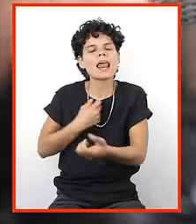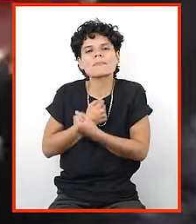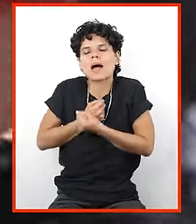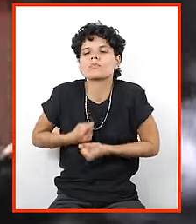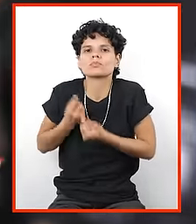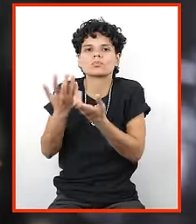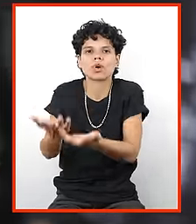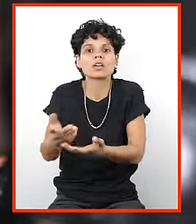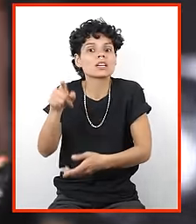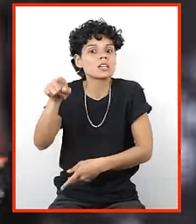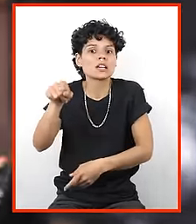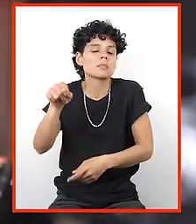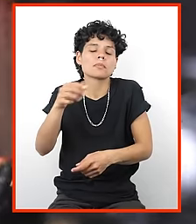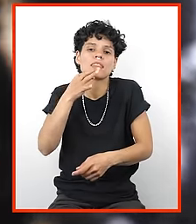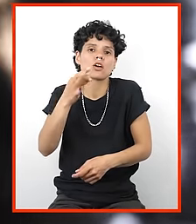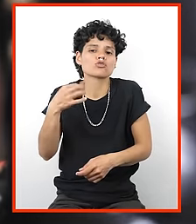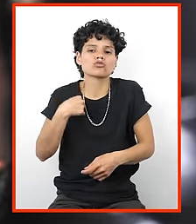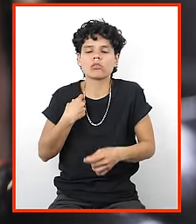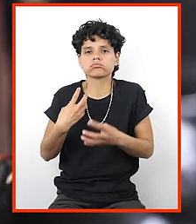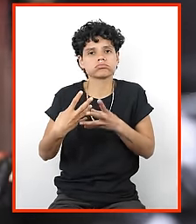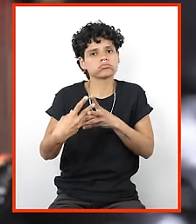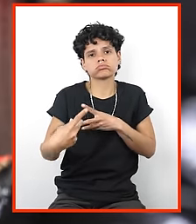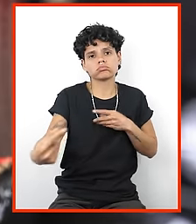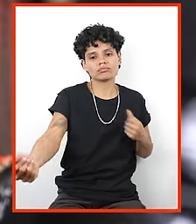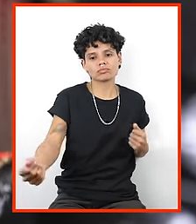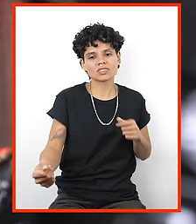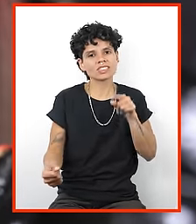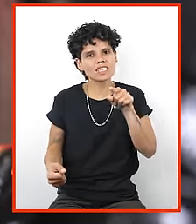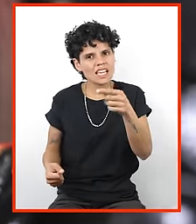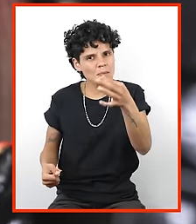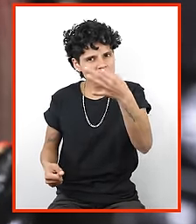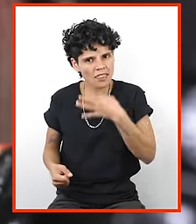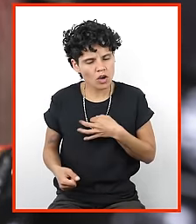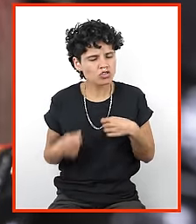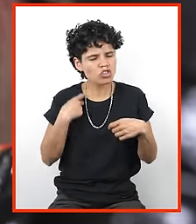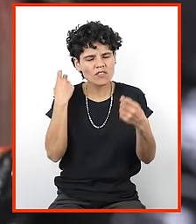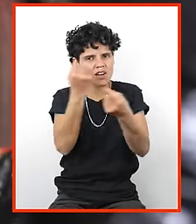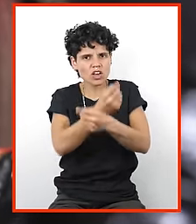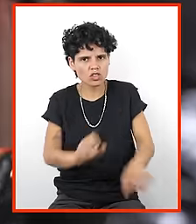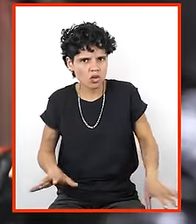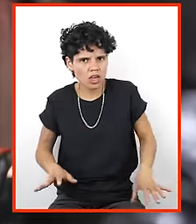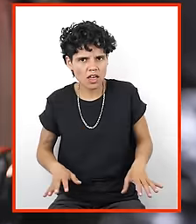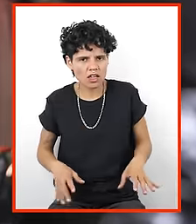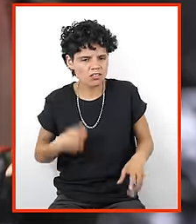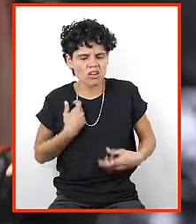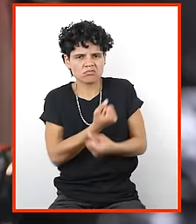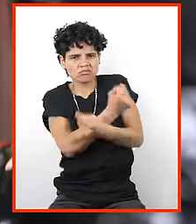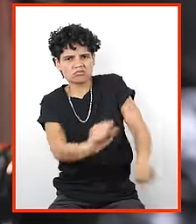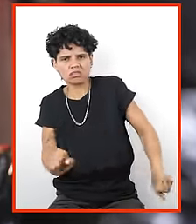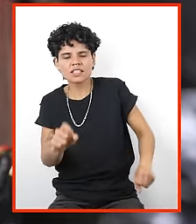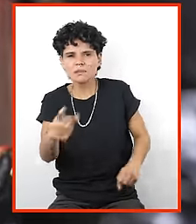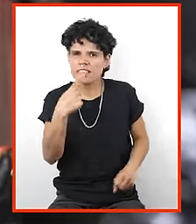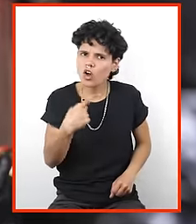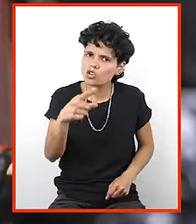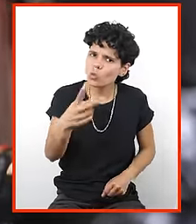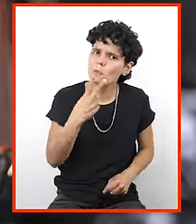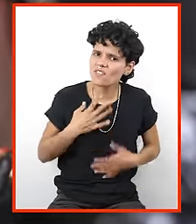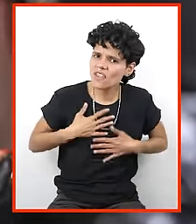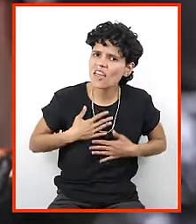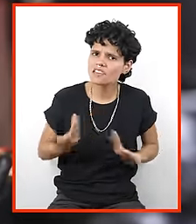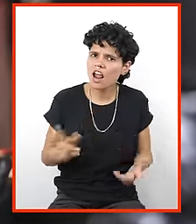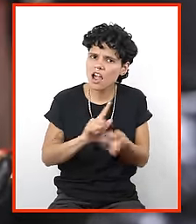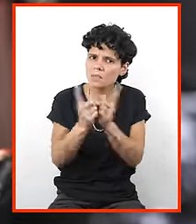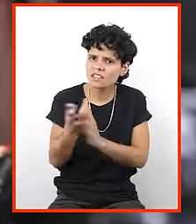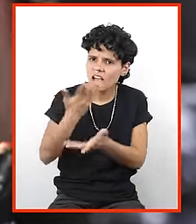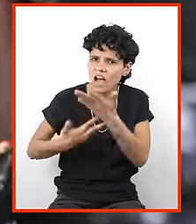momento me iba a abandonar y ella me dijo, bueno, tú cachai que podís cambiar el mundo de verdad, o sea, me cambiaste a mí la vida. Si eso lo